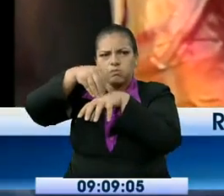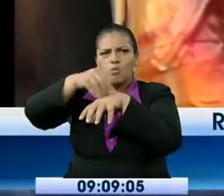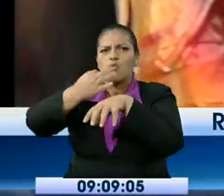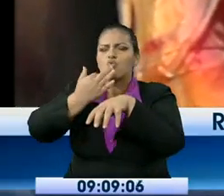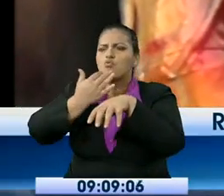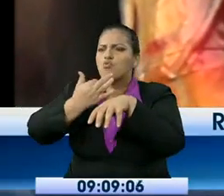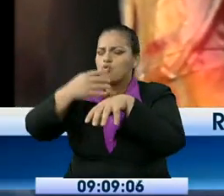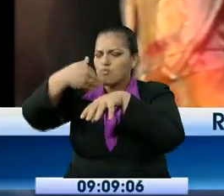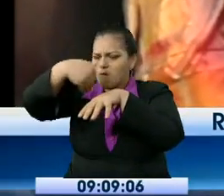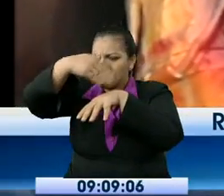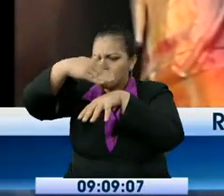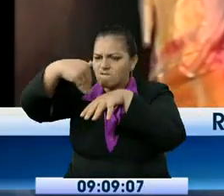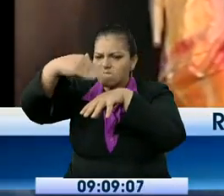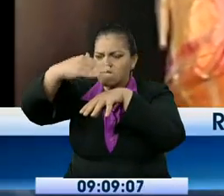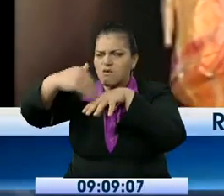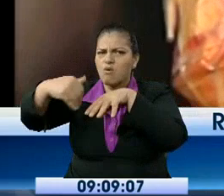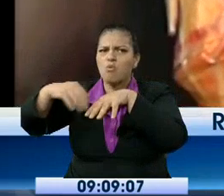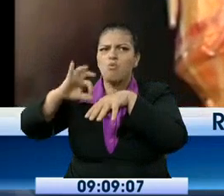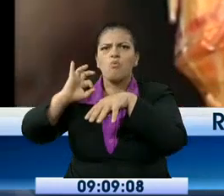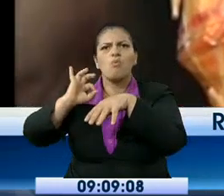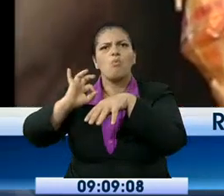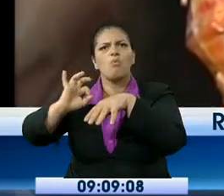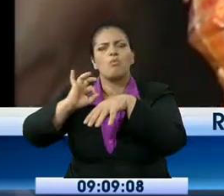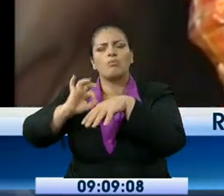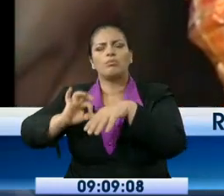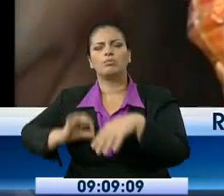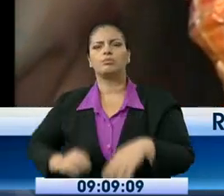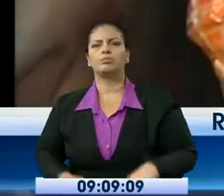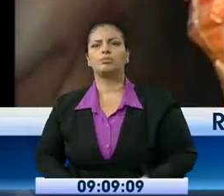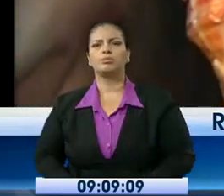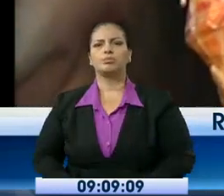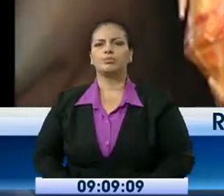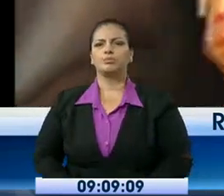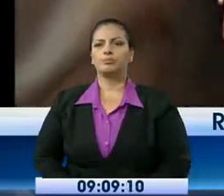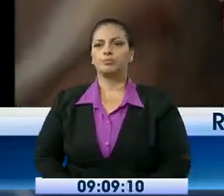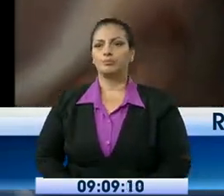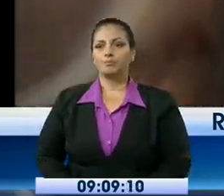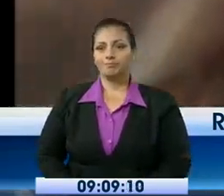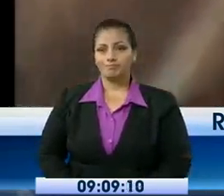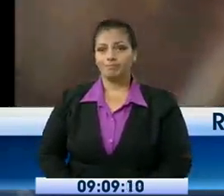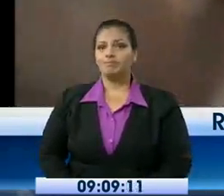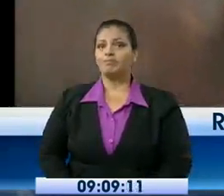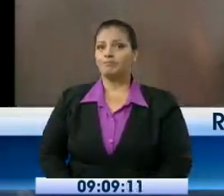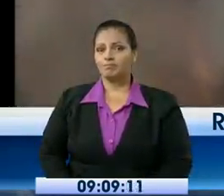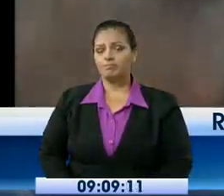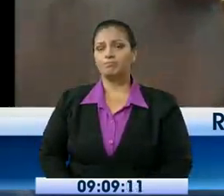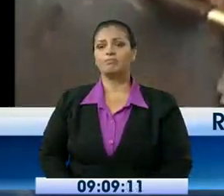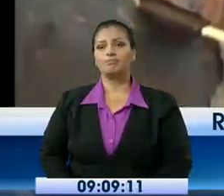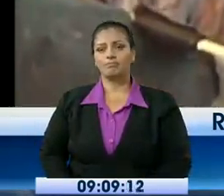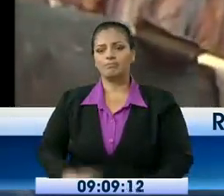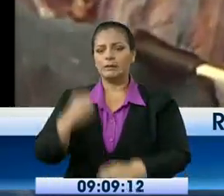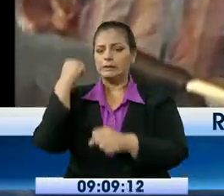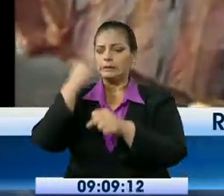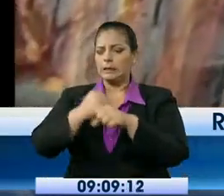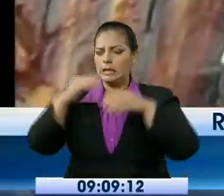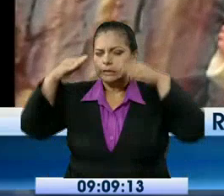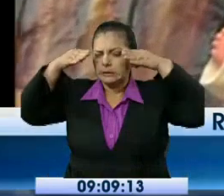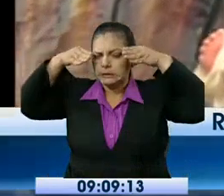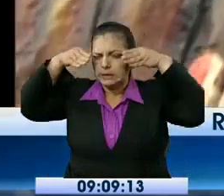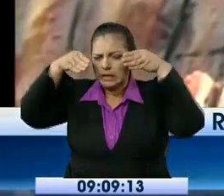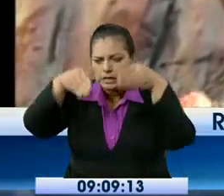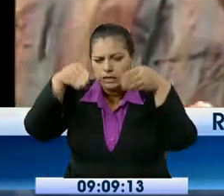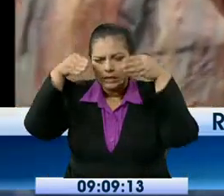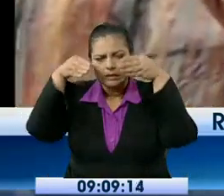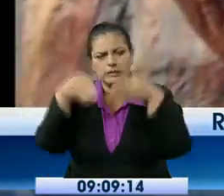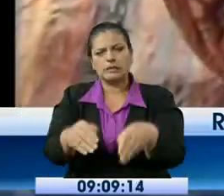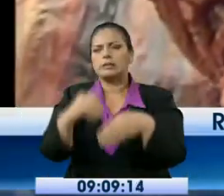colores incluso que han utilizado, la pintura, en fin, todo esto es un trabajo minucioso que forma parte de la labor muy